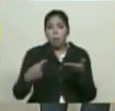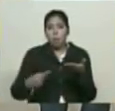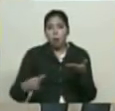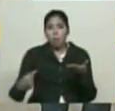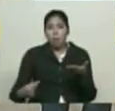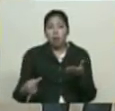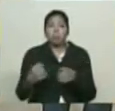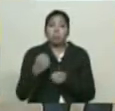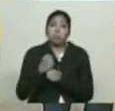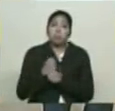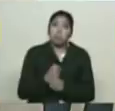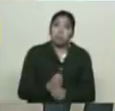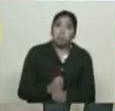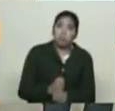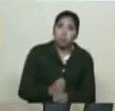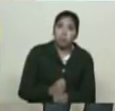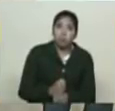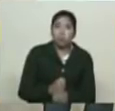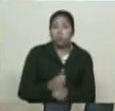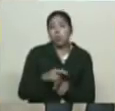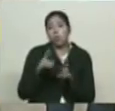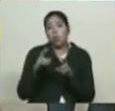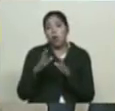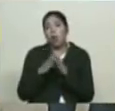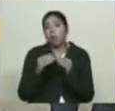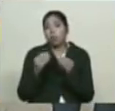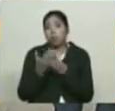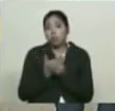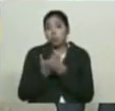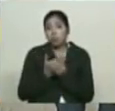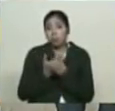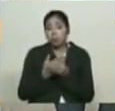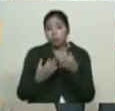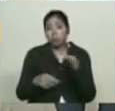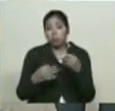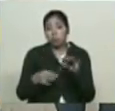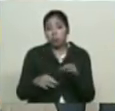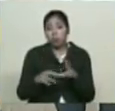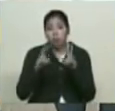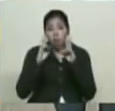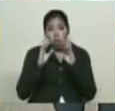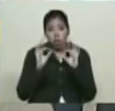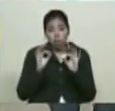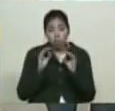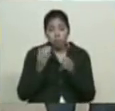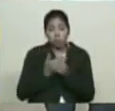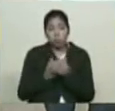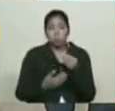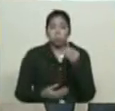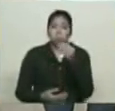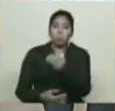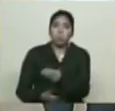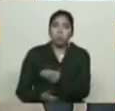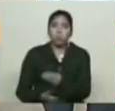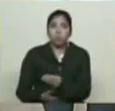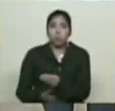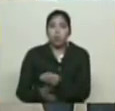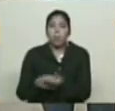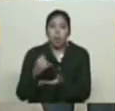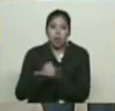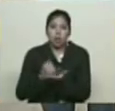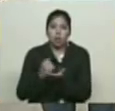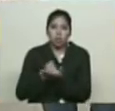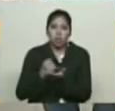Esperemos que cumplan con todos los requisitos, sábado y domingo, en su inscripción ante el sistema de